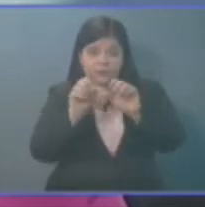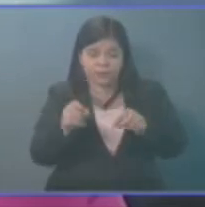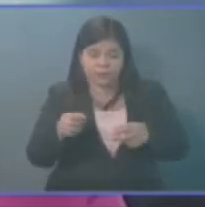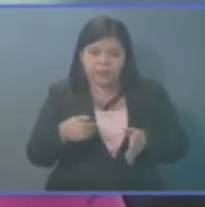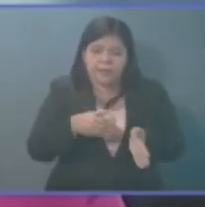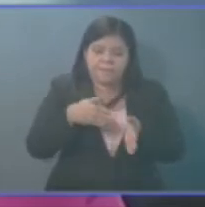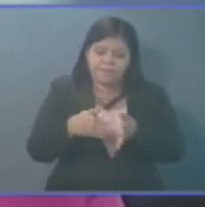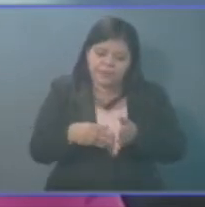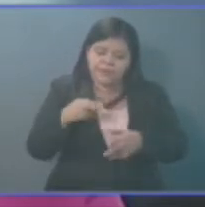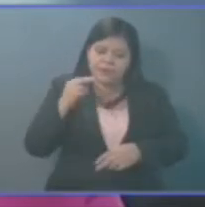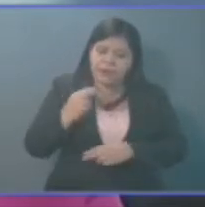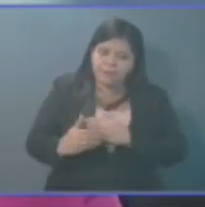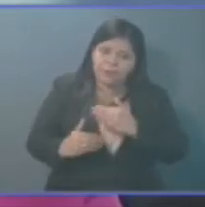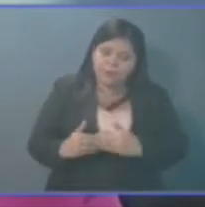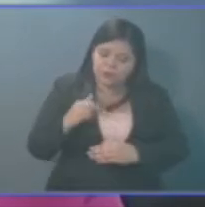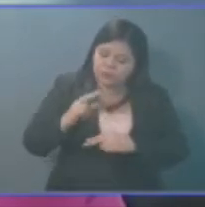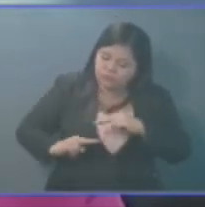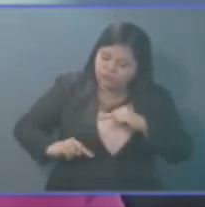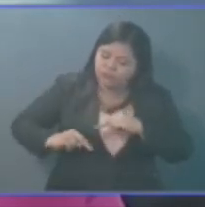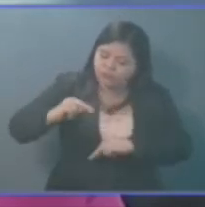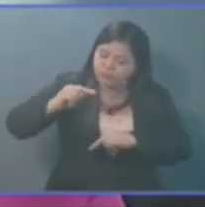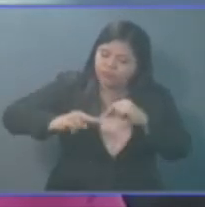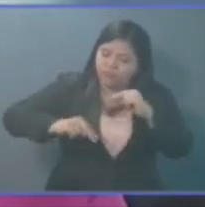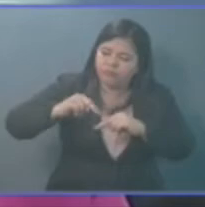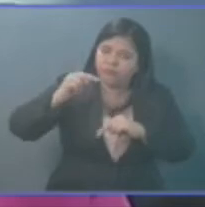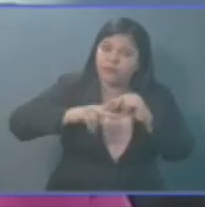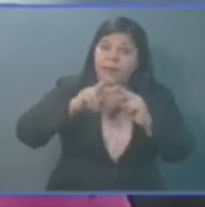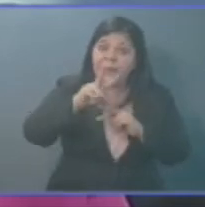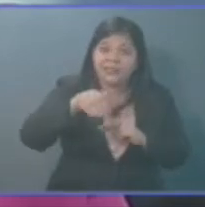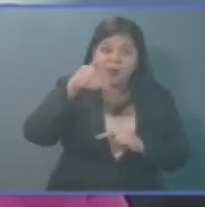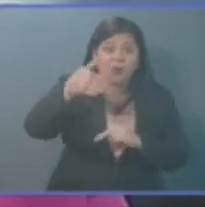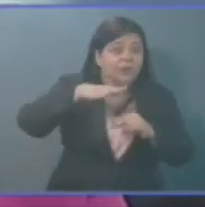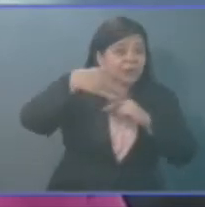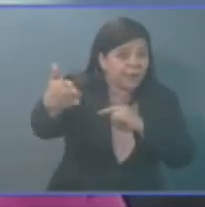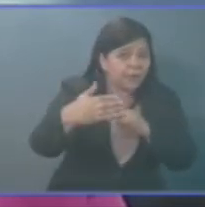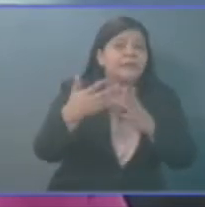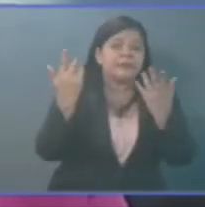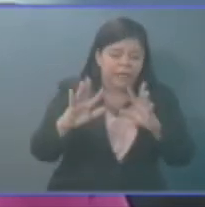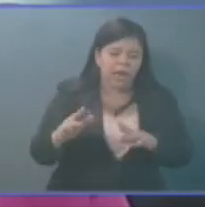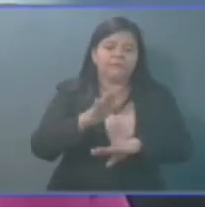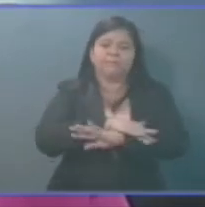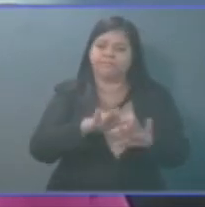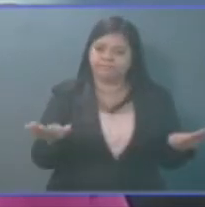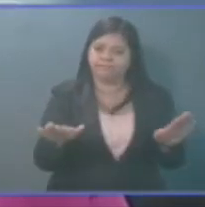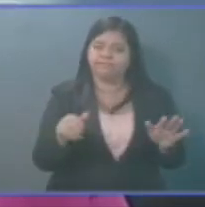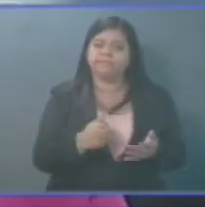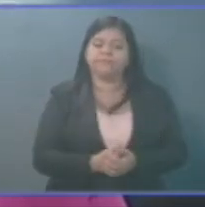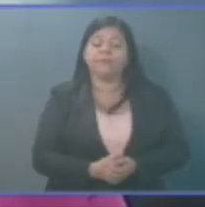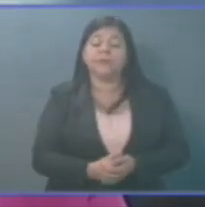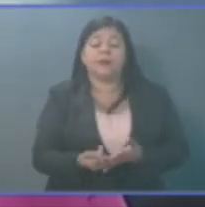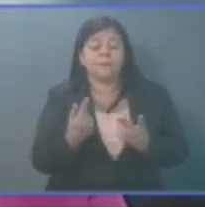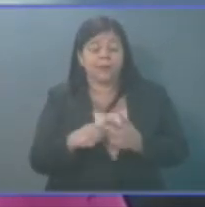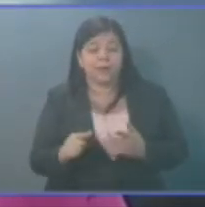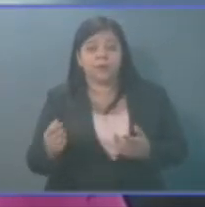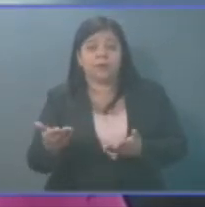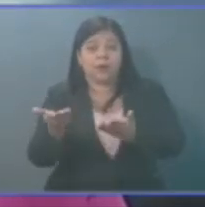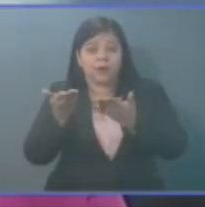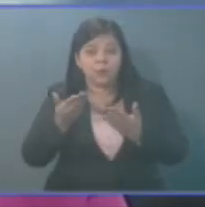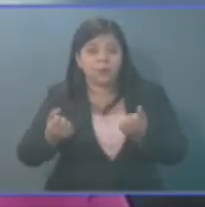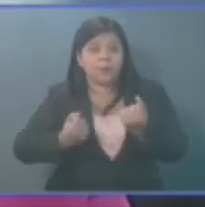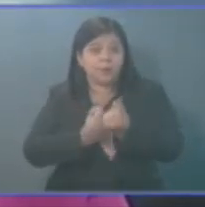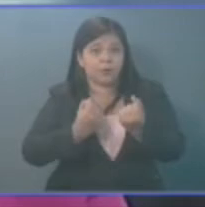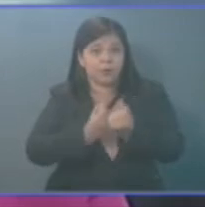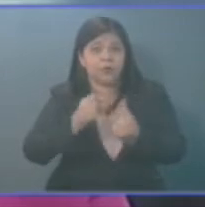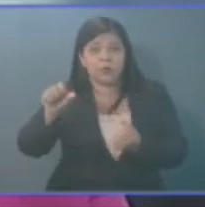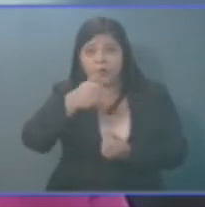y logra completar la obra 24 años después, con el apoyo de personas altruistas